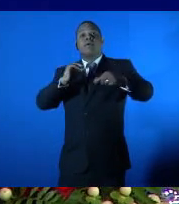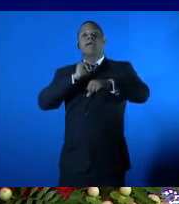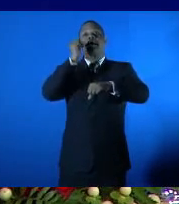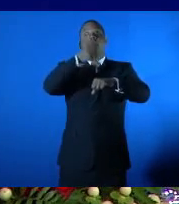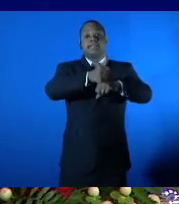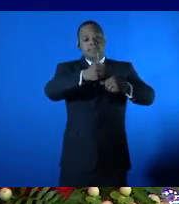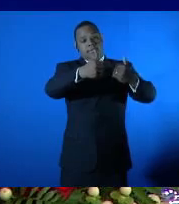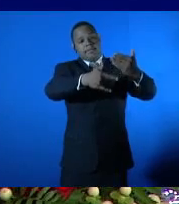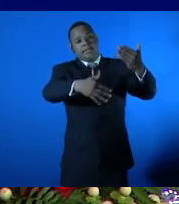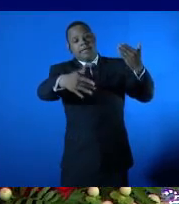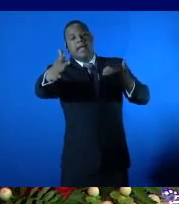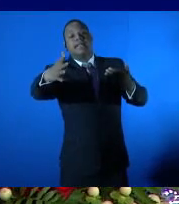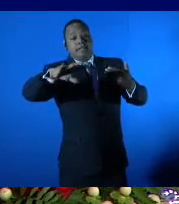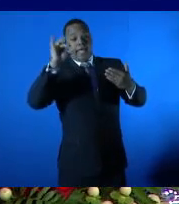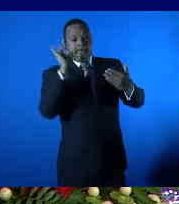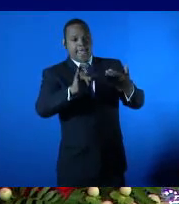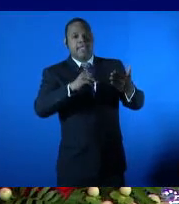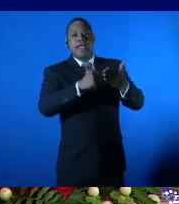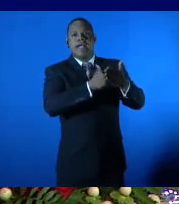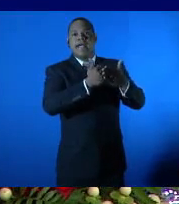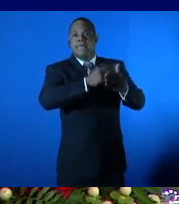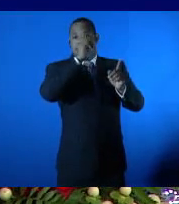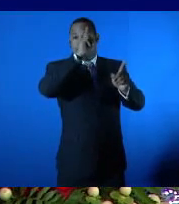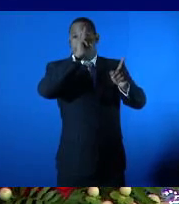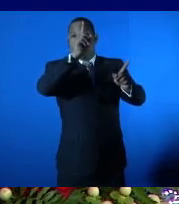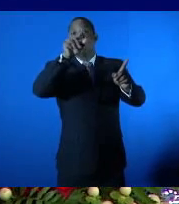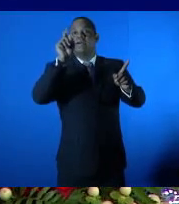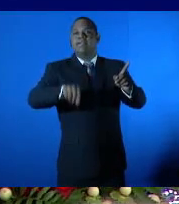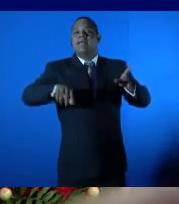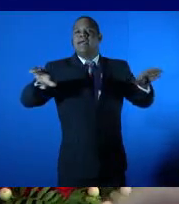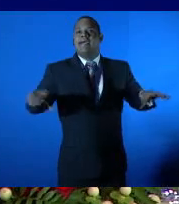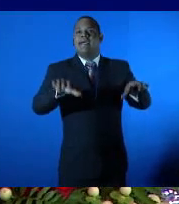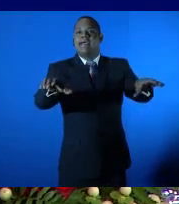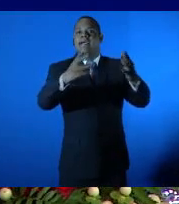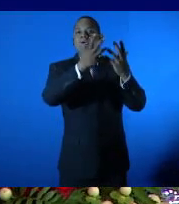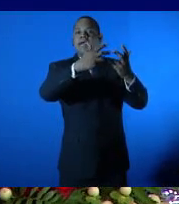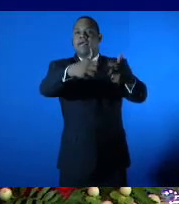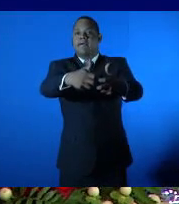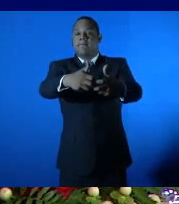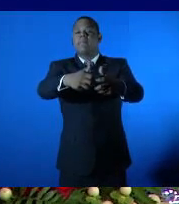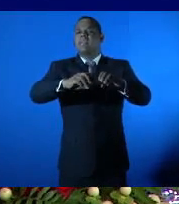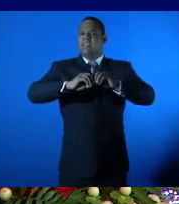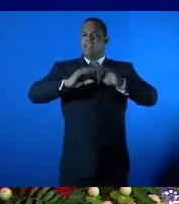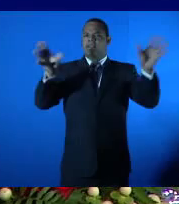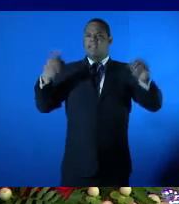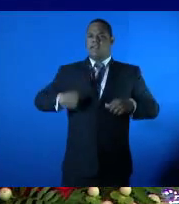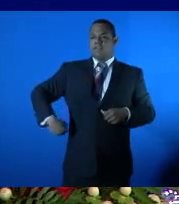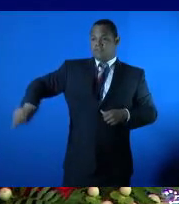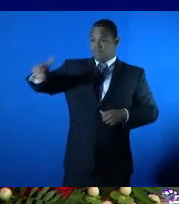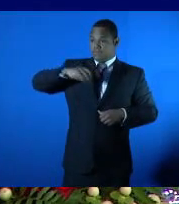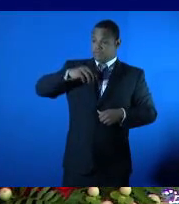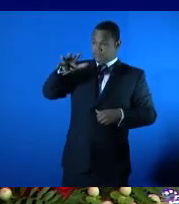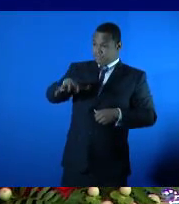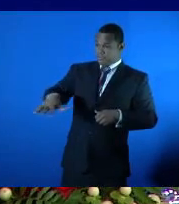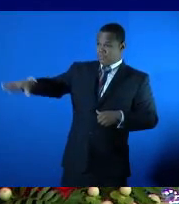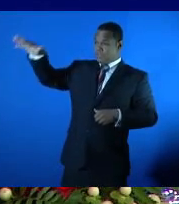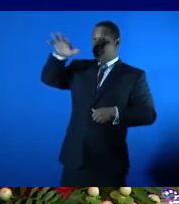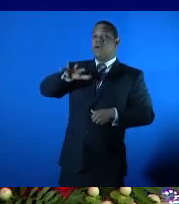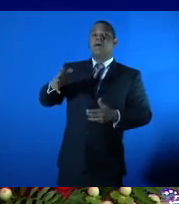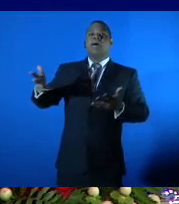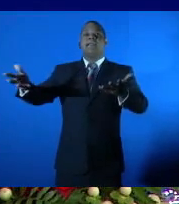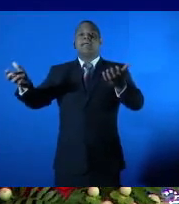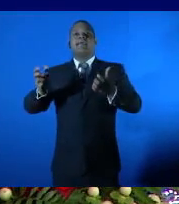ser el tema central de nuestra presidencia, con la esperanza de que podamos posicionar estratégicamente a nuestra región dentro del